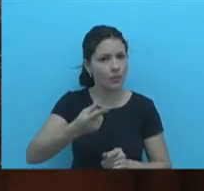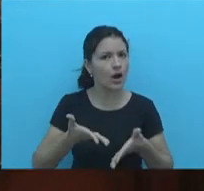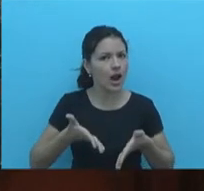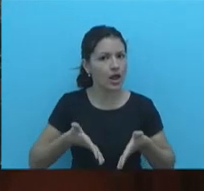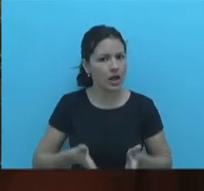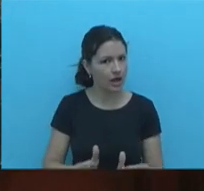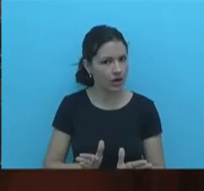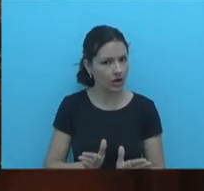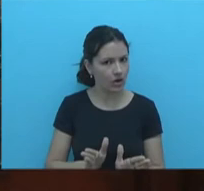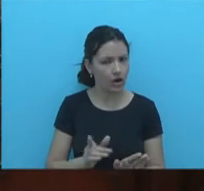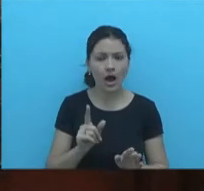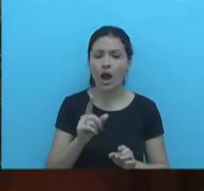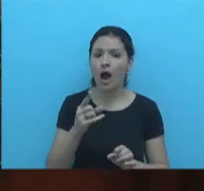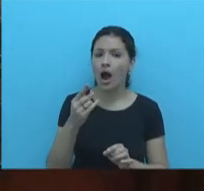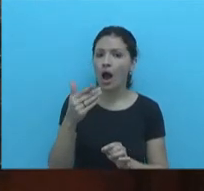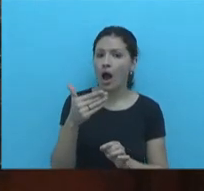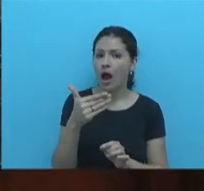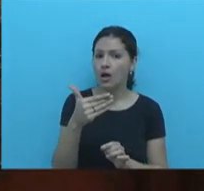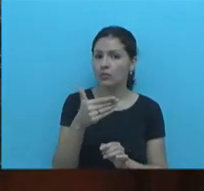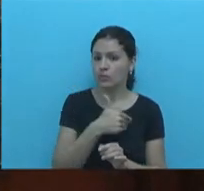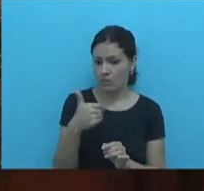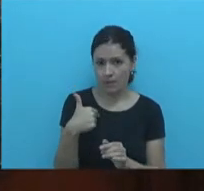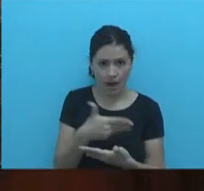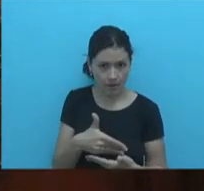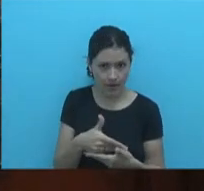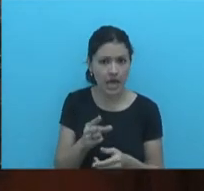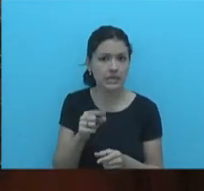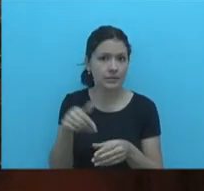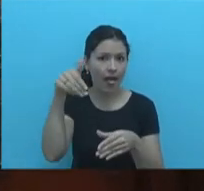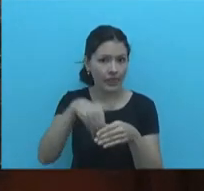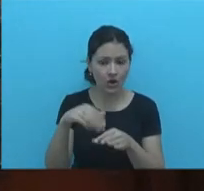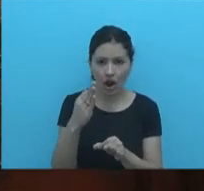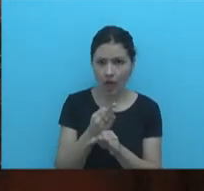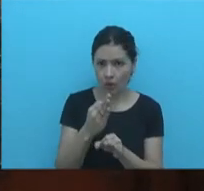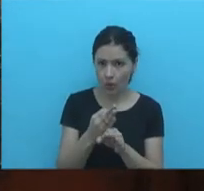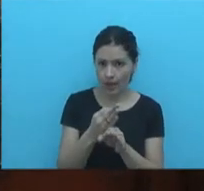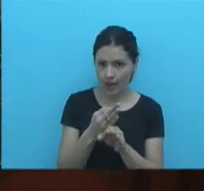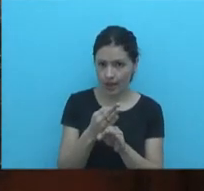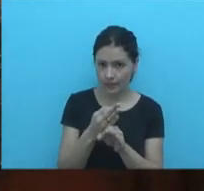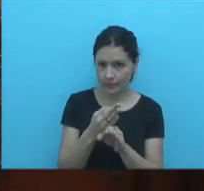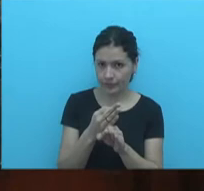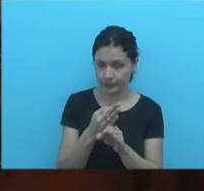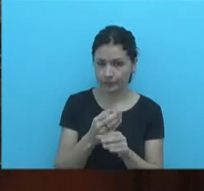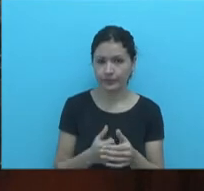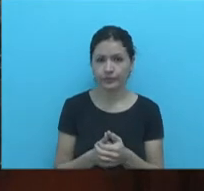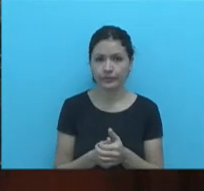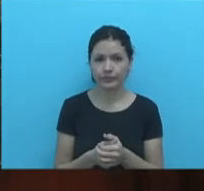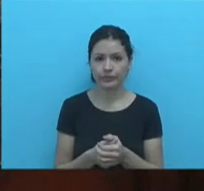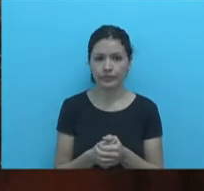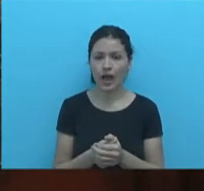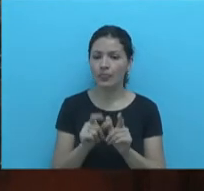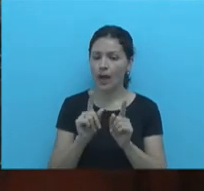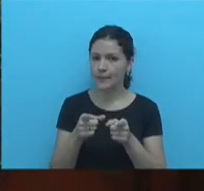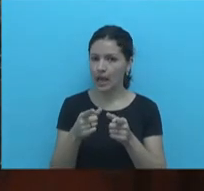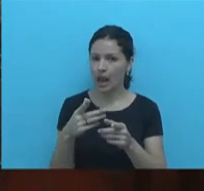la madre aún se encuentre escolarizada, debiendo además contar con la prescripción médica correspondiente del